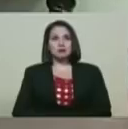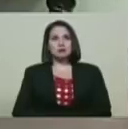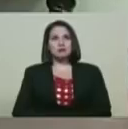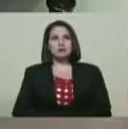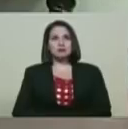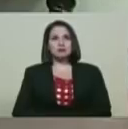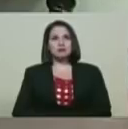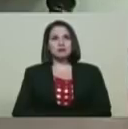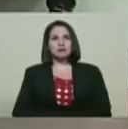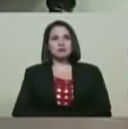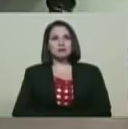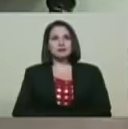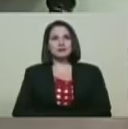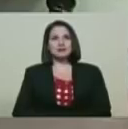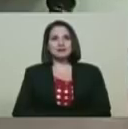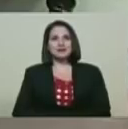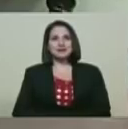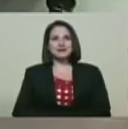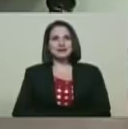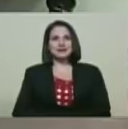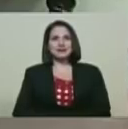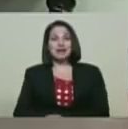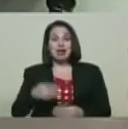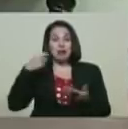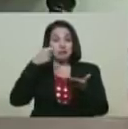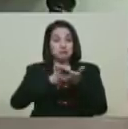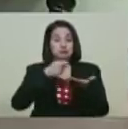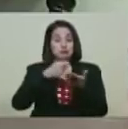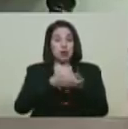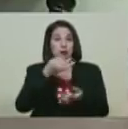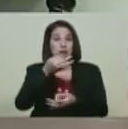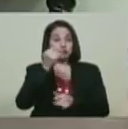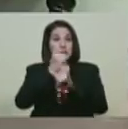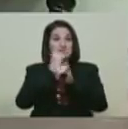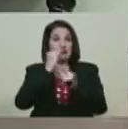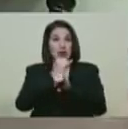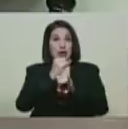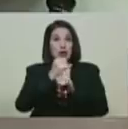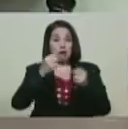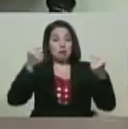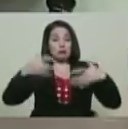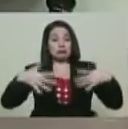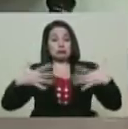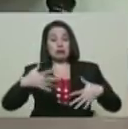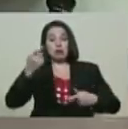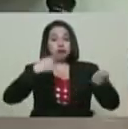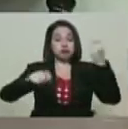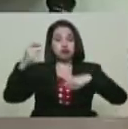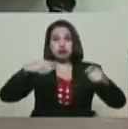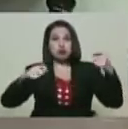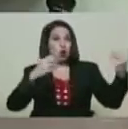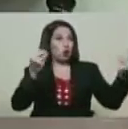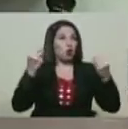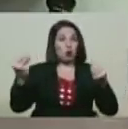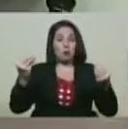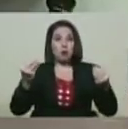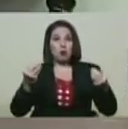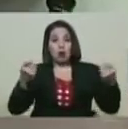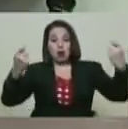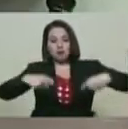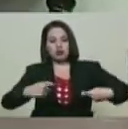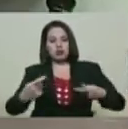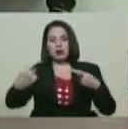La colocación inicial del petro será a través de subastas o asignaciones directas realizadas por la